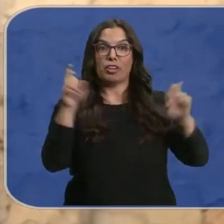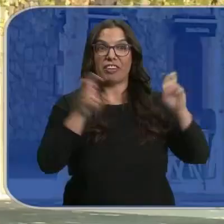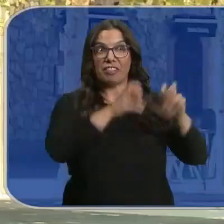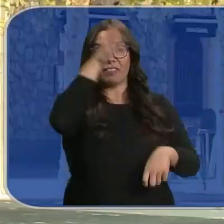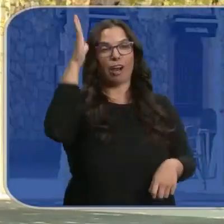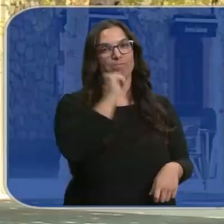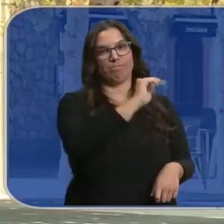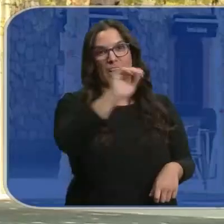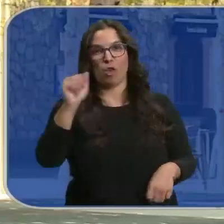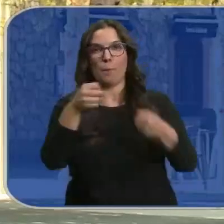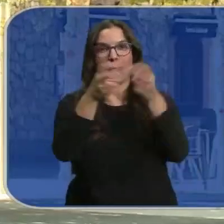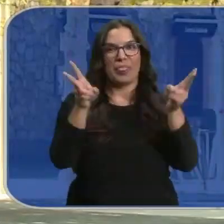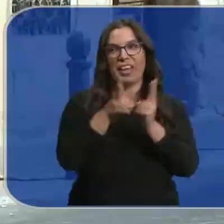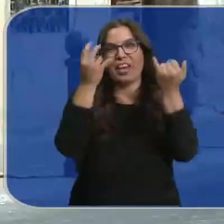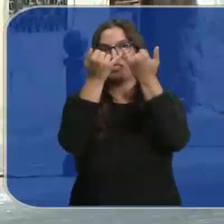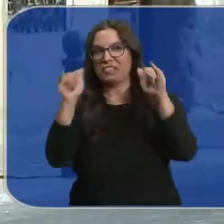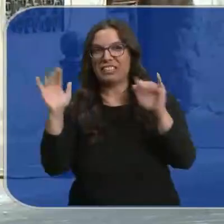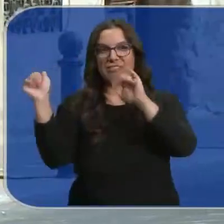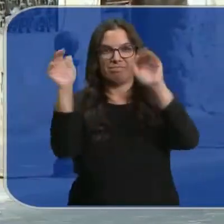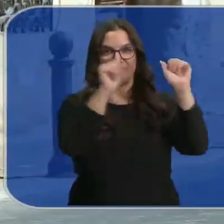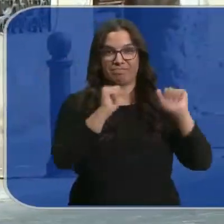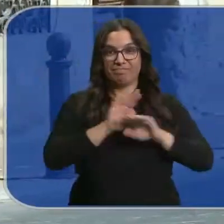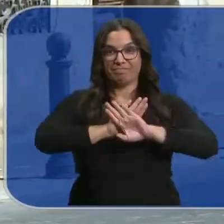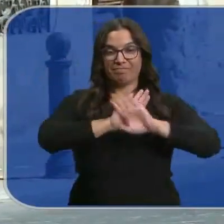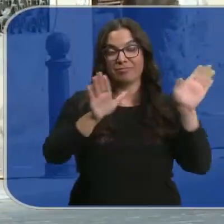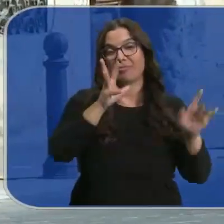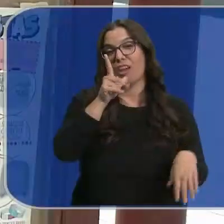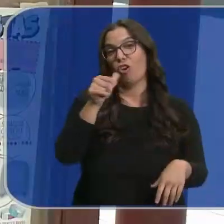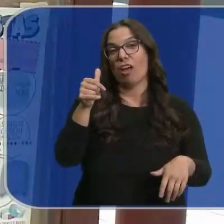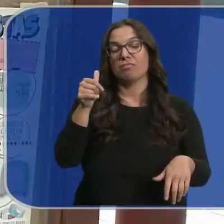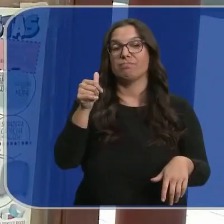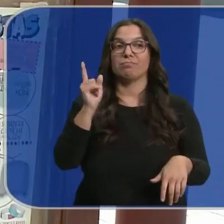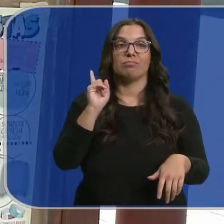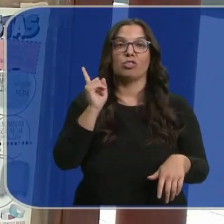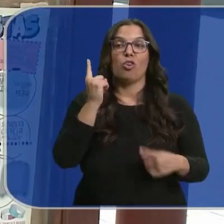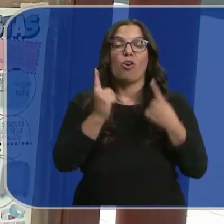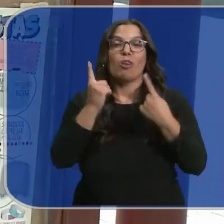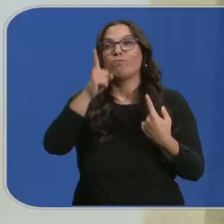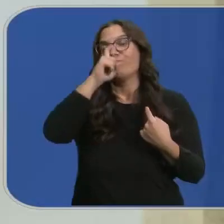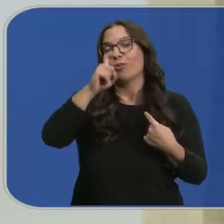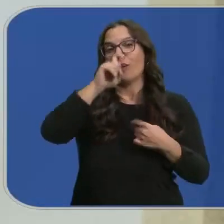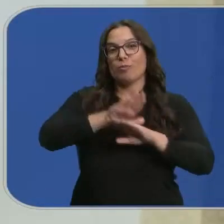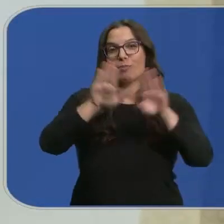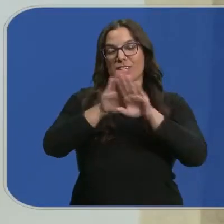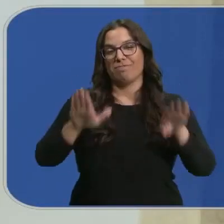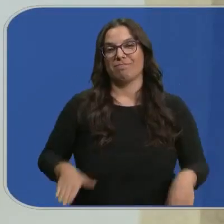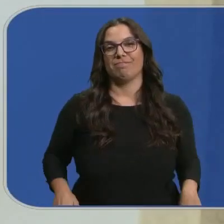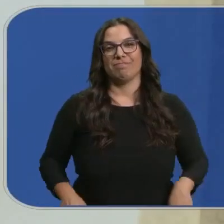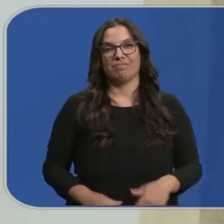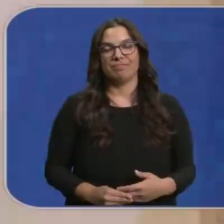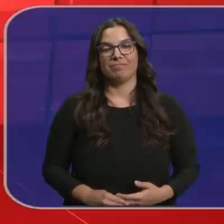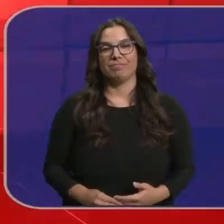veraneantes, a las piscinas, las fiestas y las orquestas. Ya solo quedan los últimos recuerdos del verano.